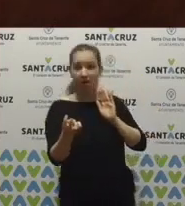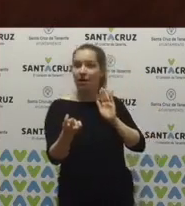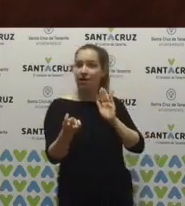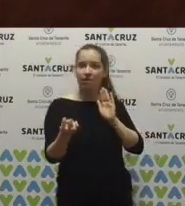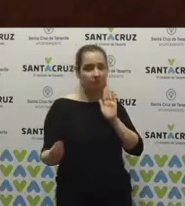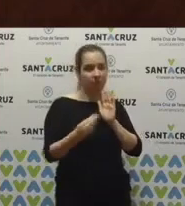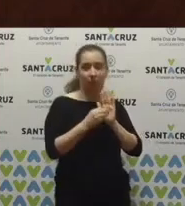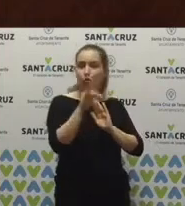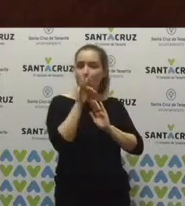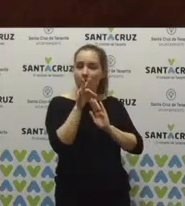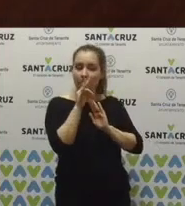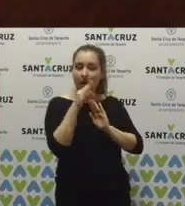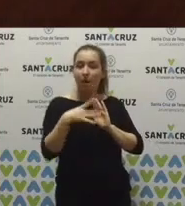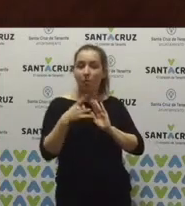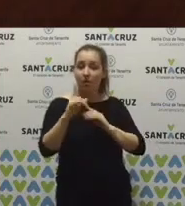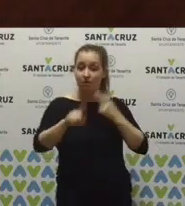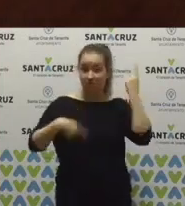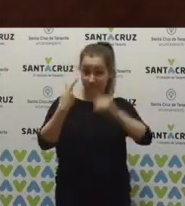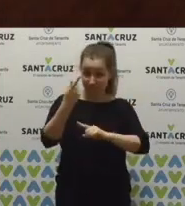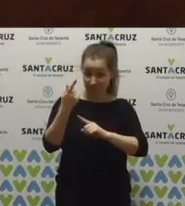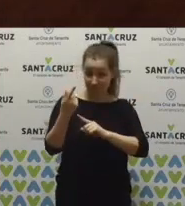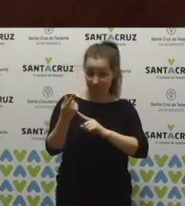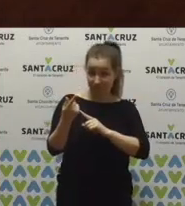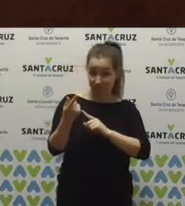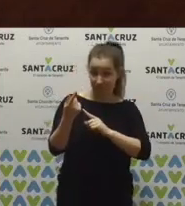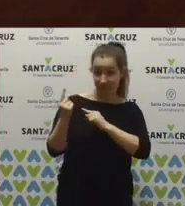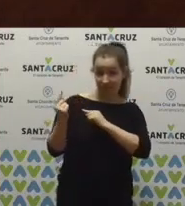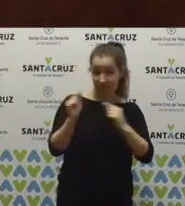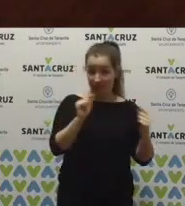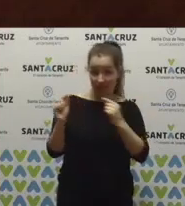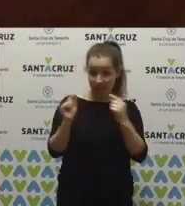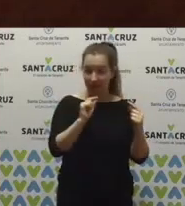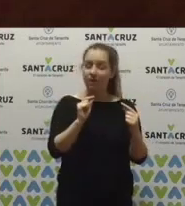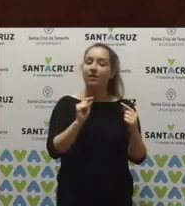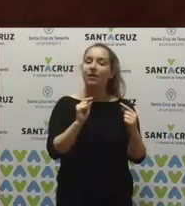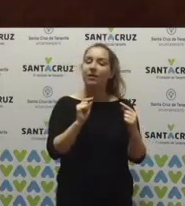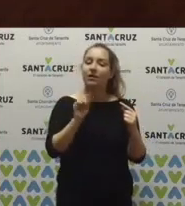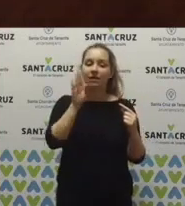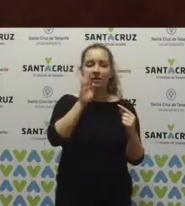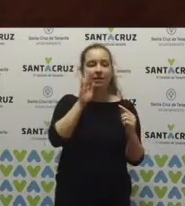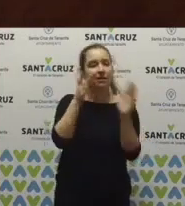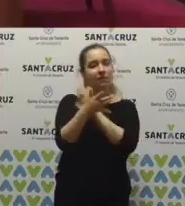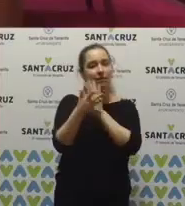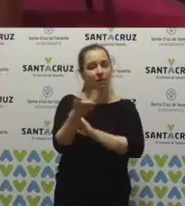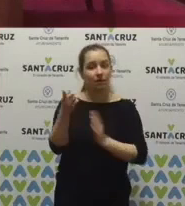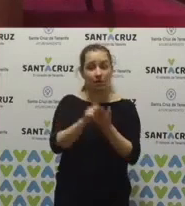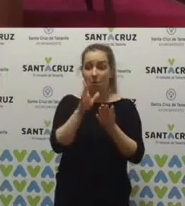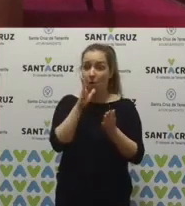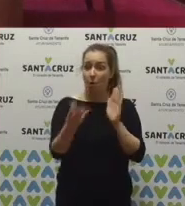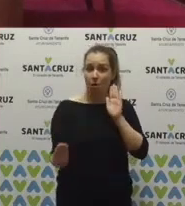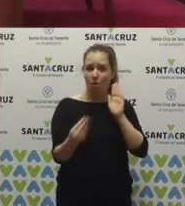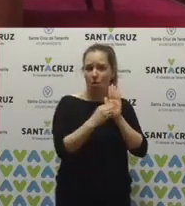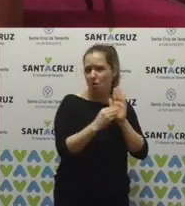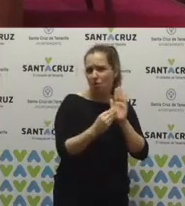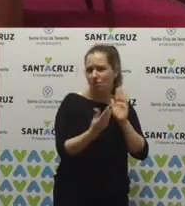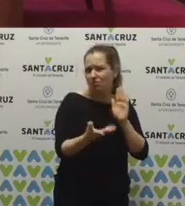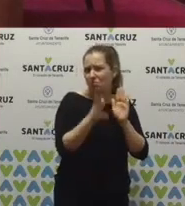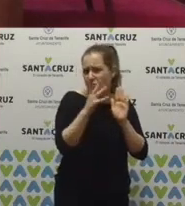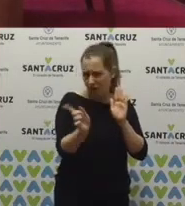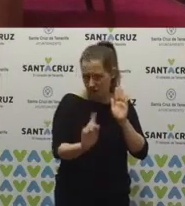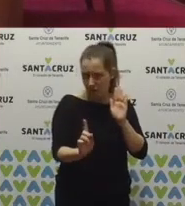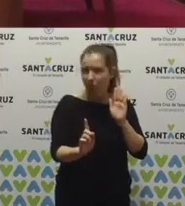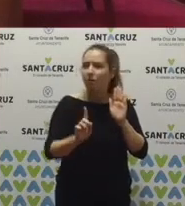incluidas y que en el próximo en el próximo debate pues pasará a referir porque no se han podido incluir esas medidas